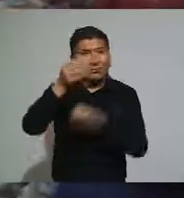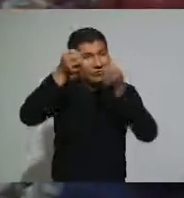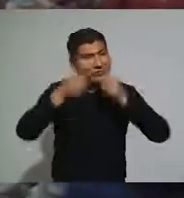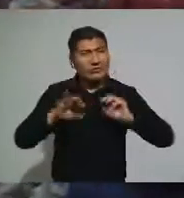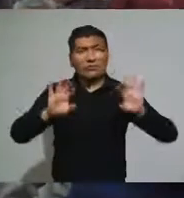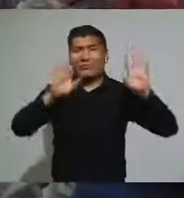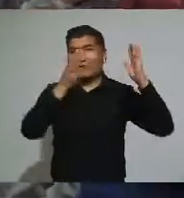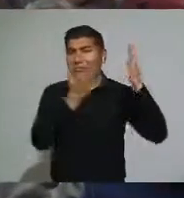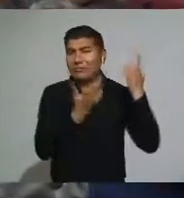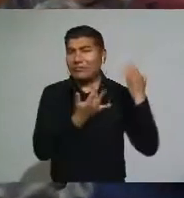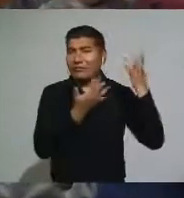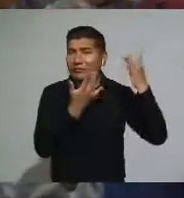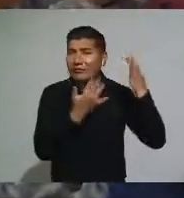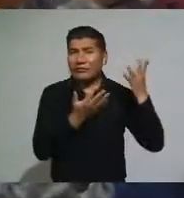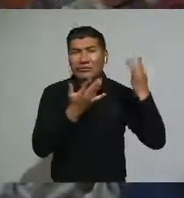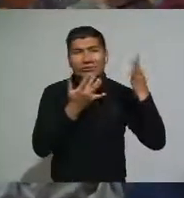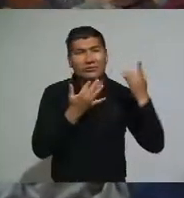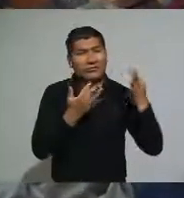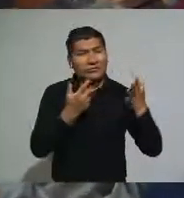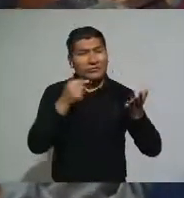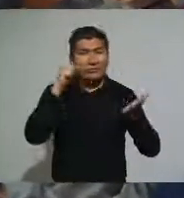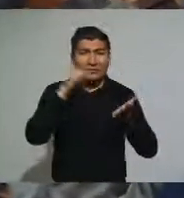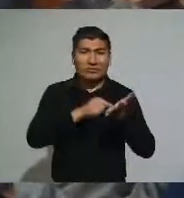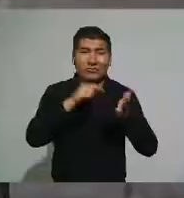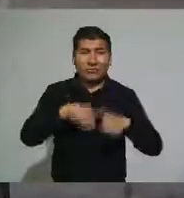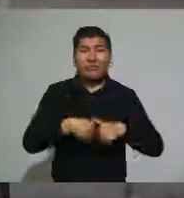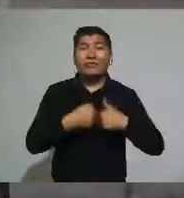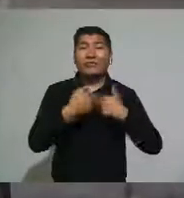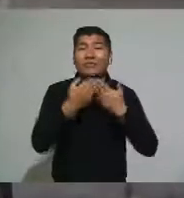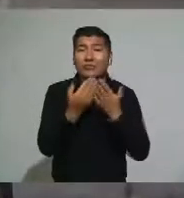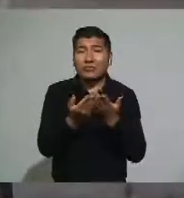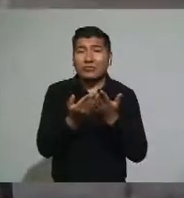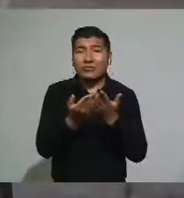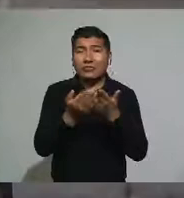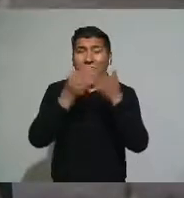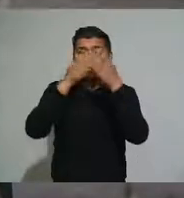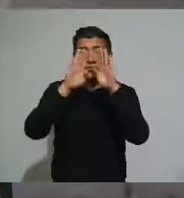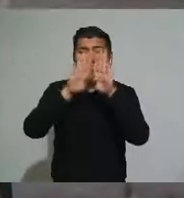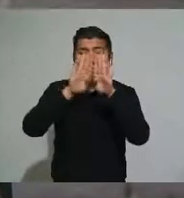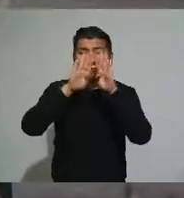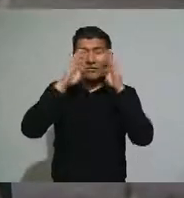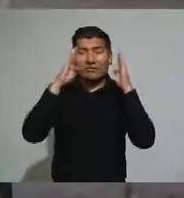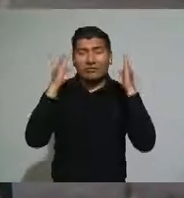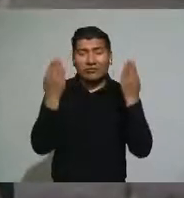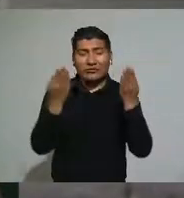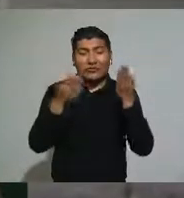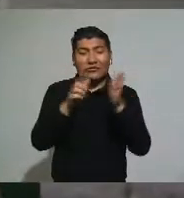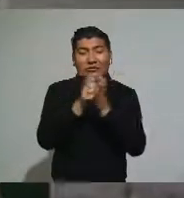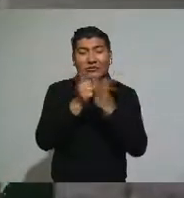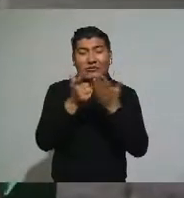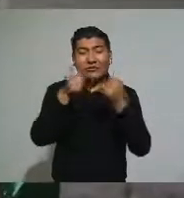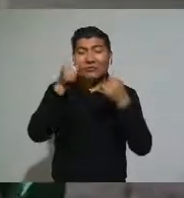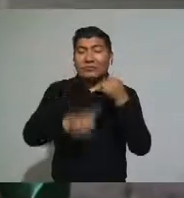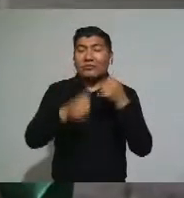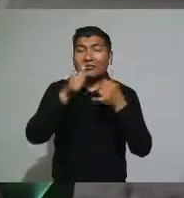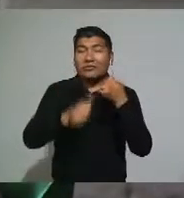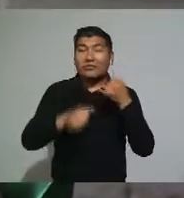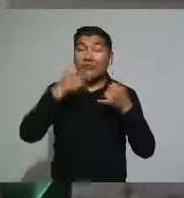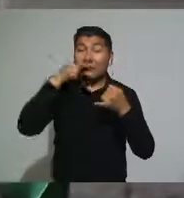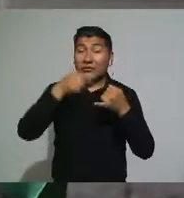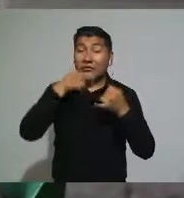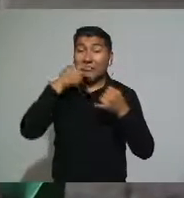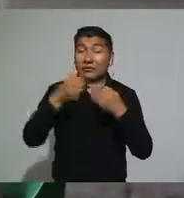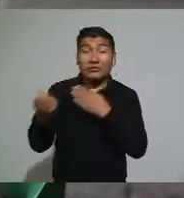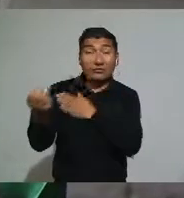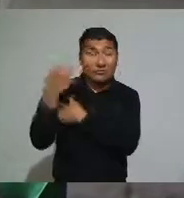la esperanza, así como queda abierto el libro del Apocalipsis